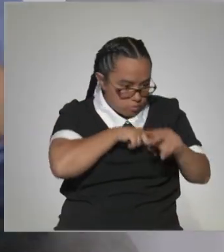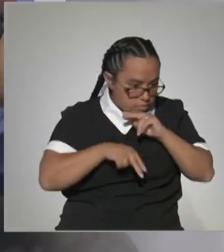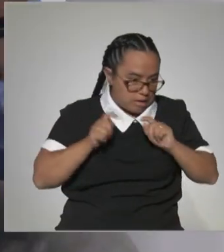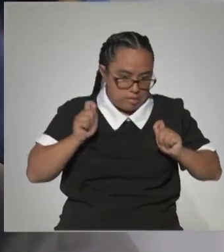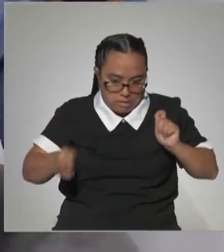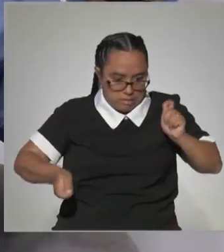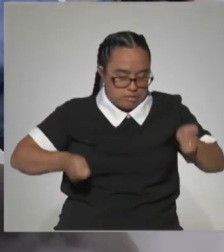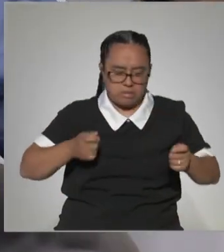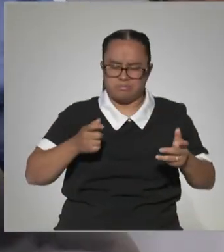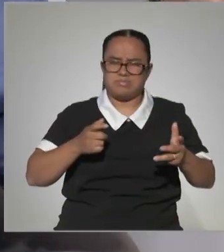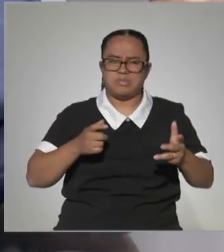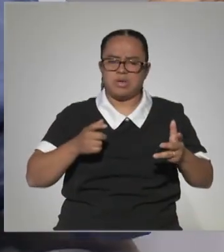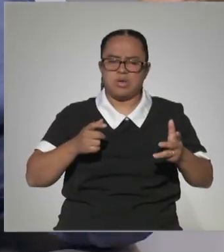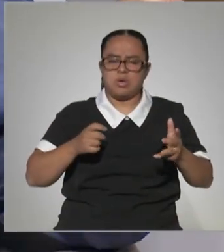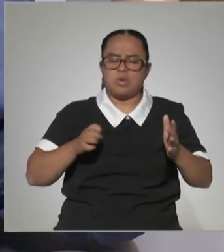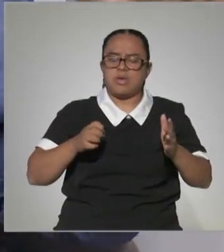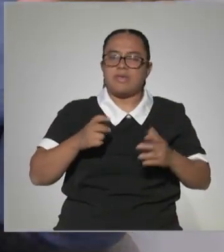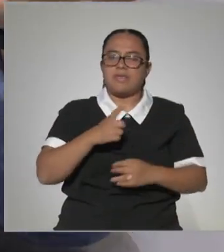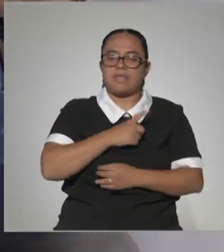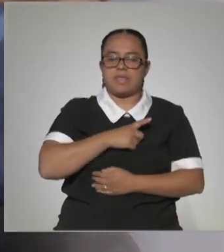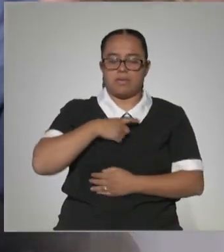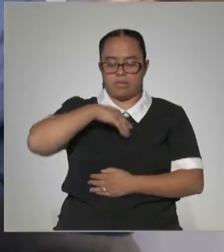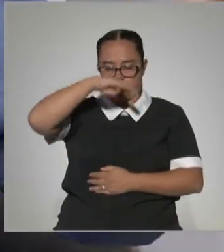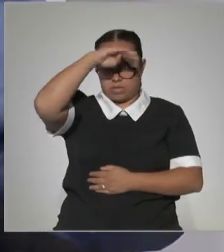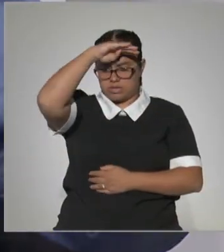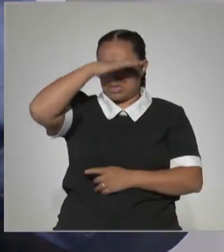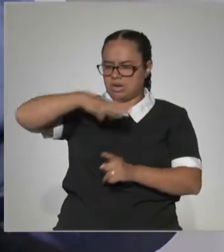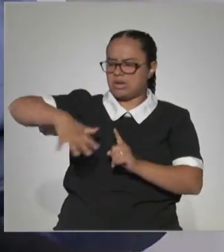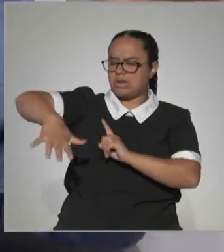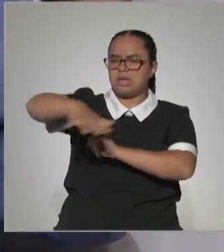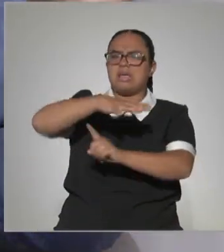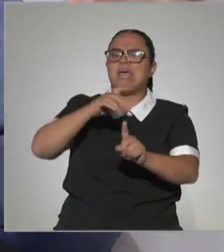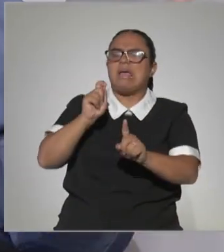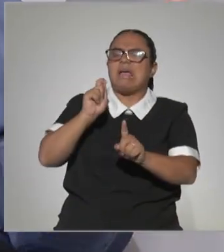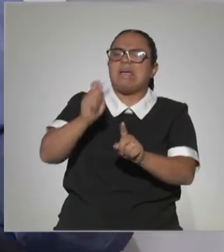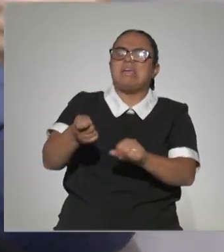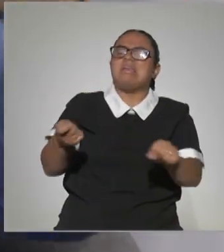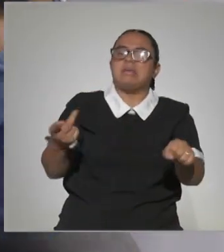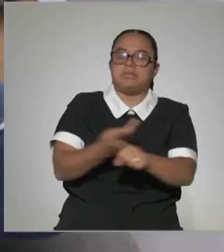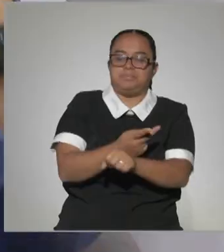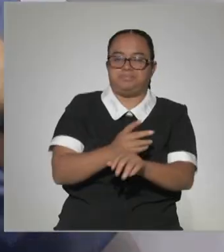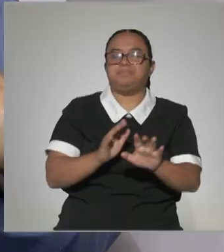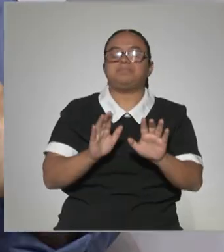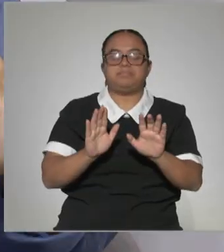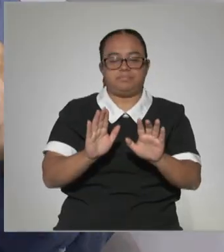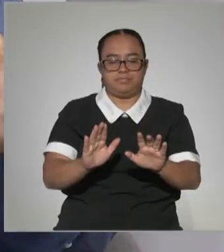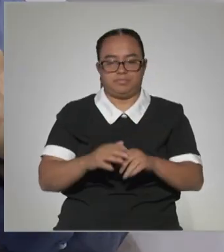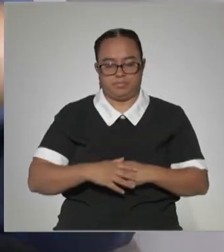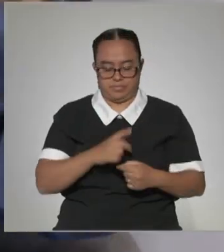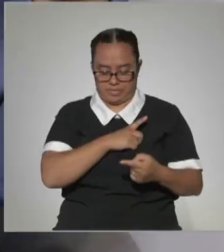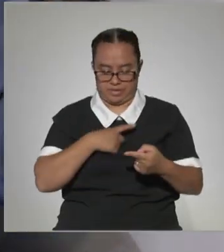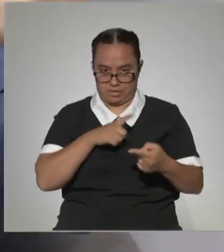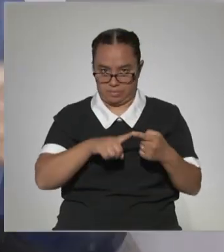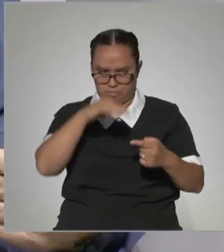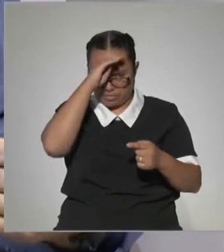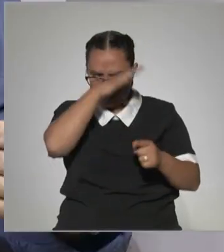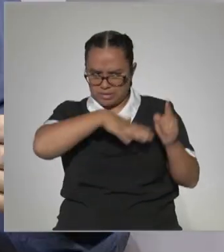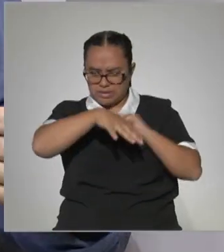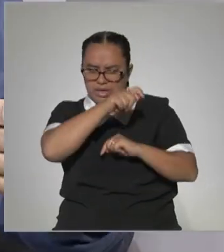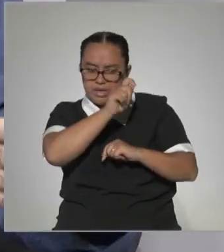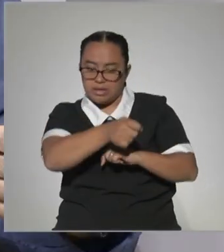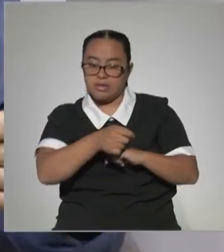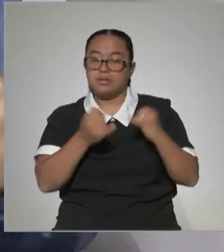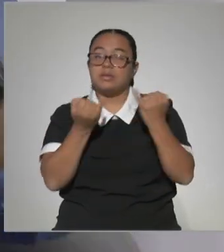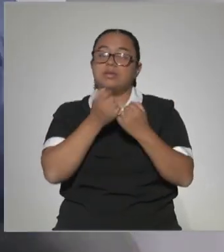preguntar cómo leer el contexto, cómo saber lo que está pasando. Una, y dos, tengo